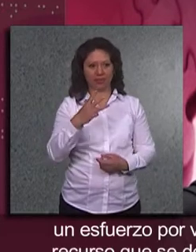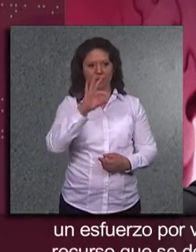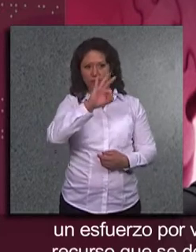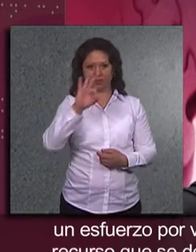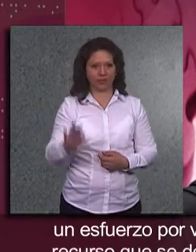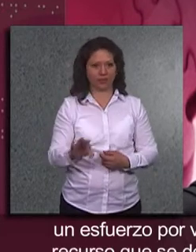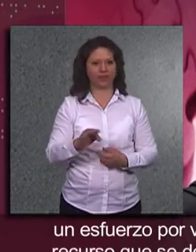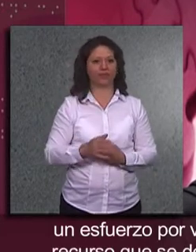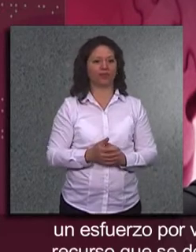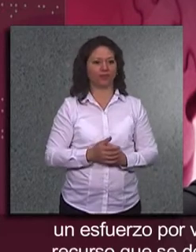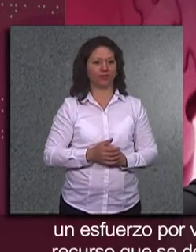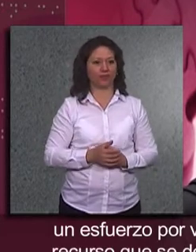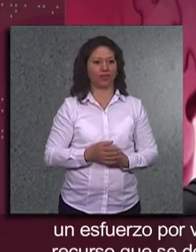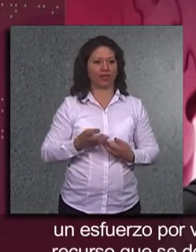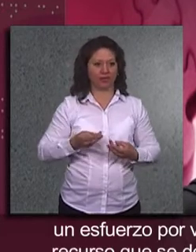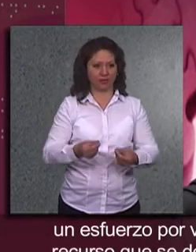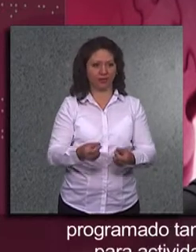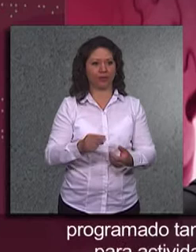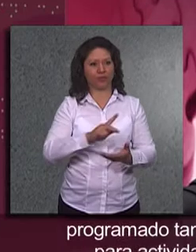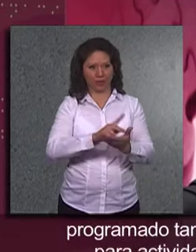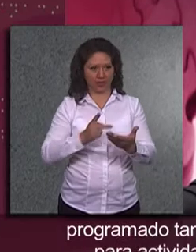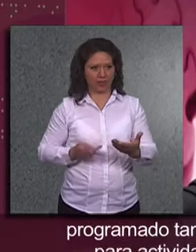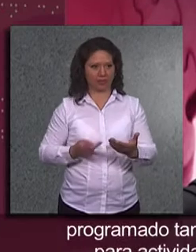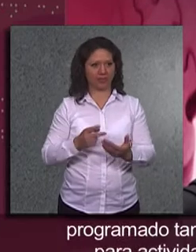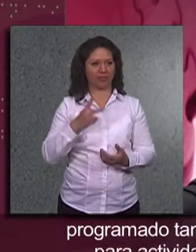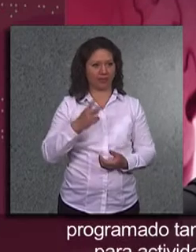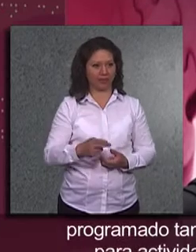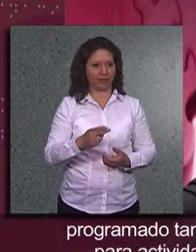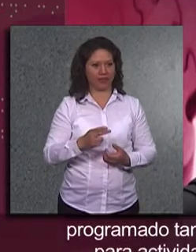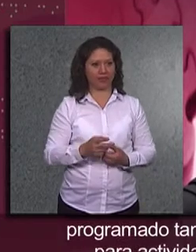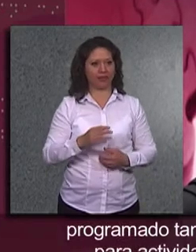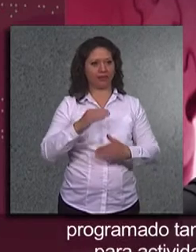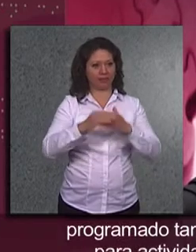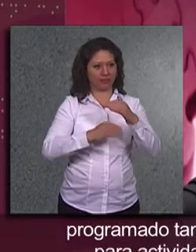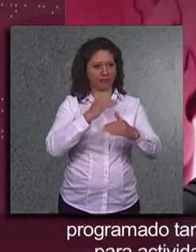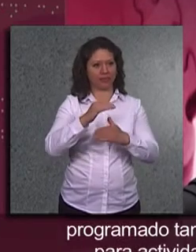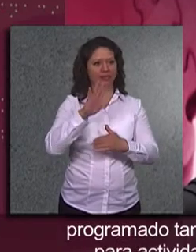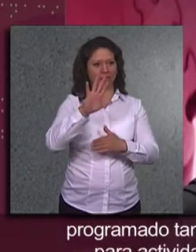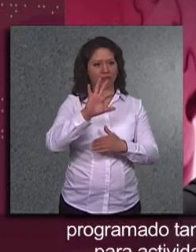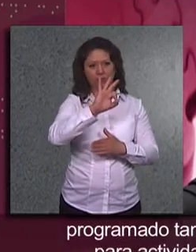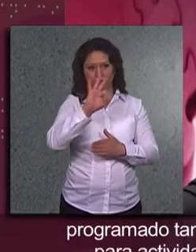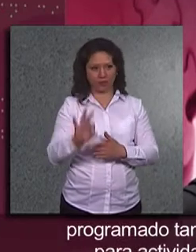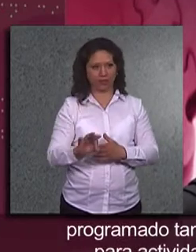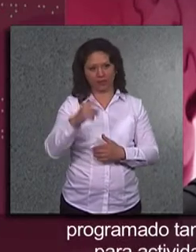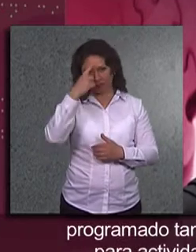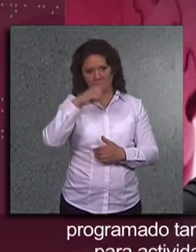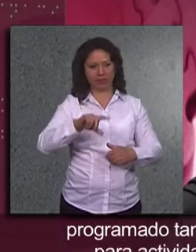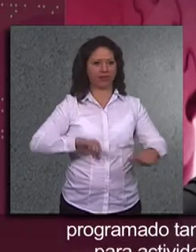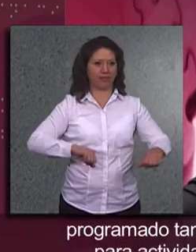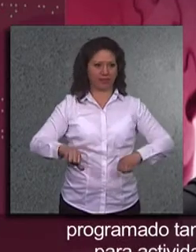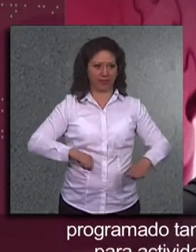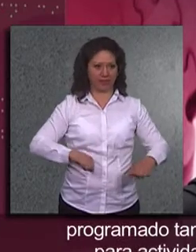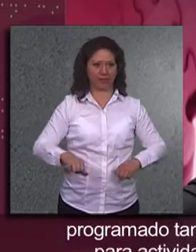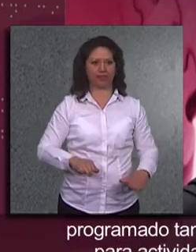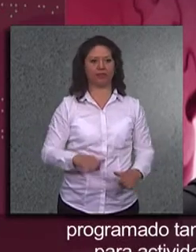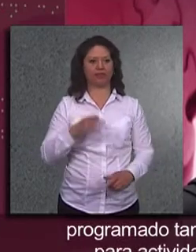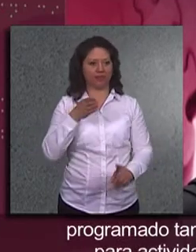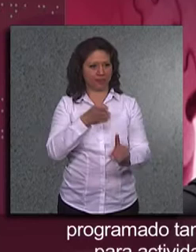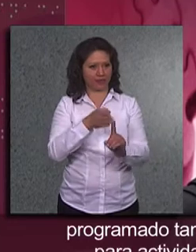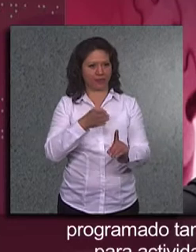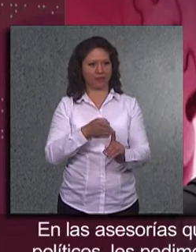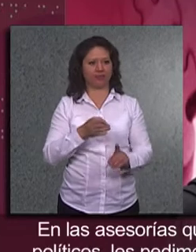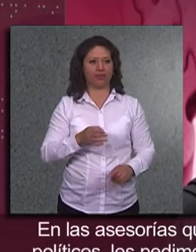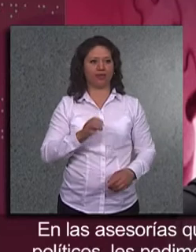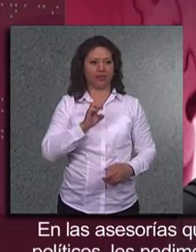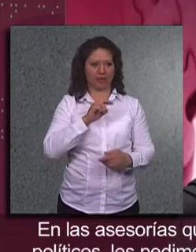al 3% el gasto programado también abarca un 5% para actividades específicas